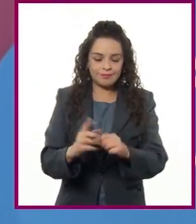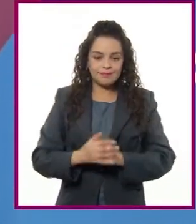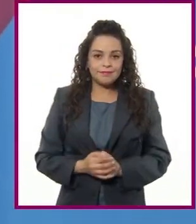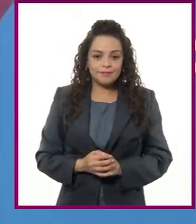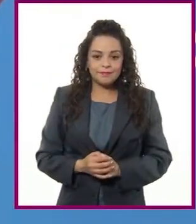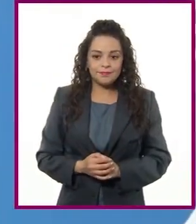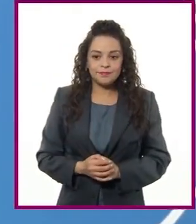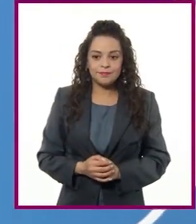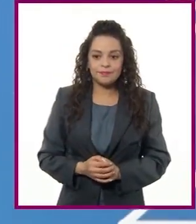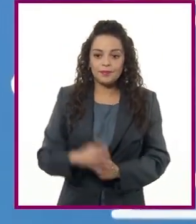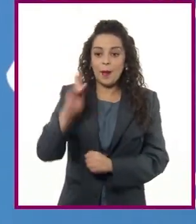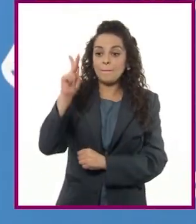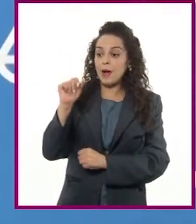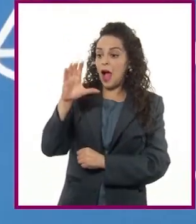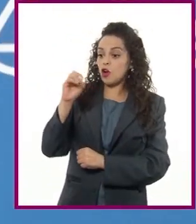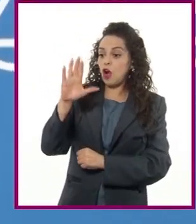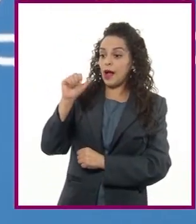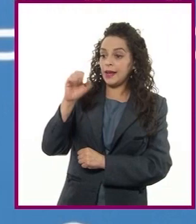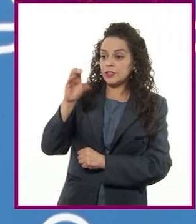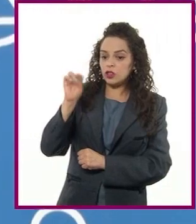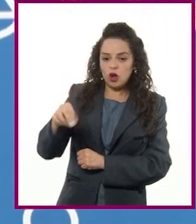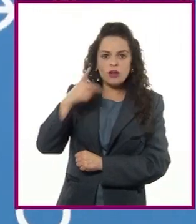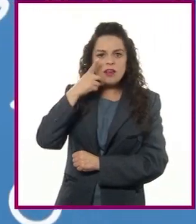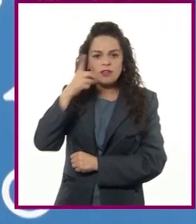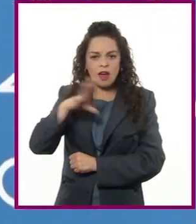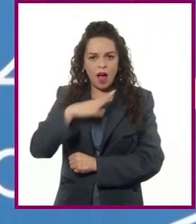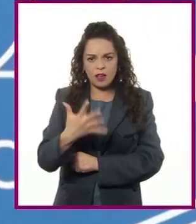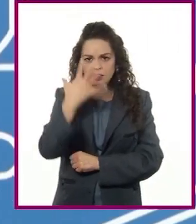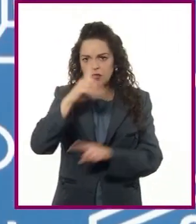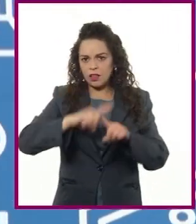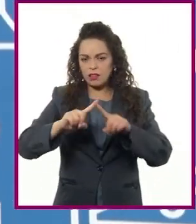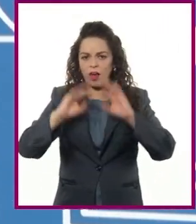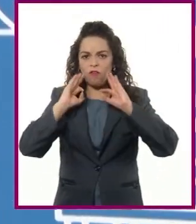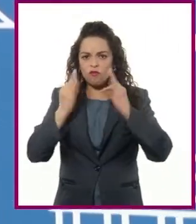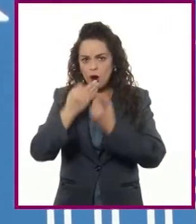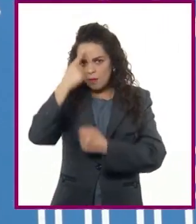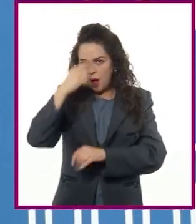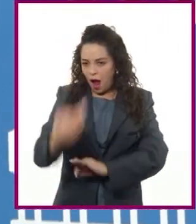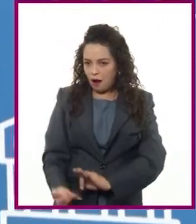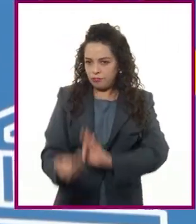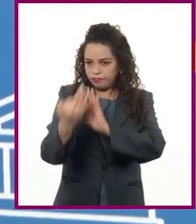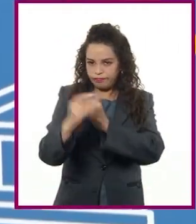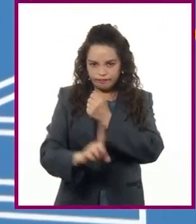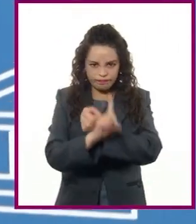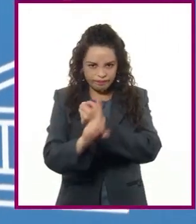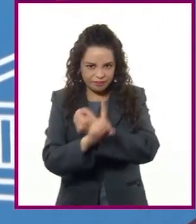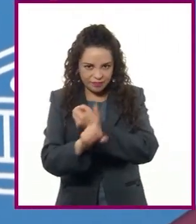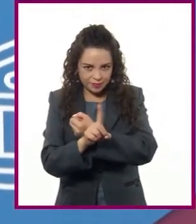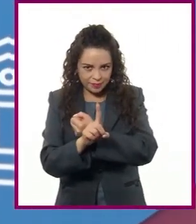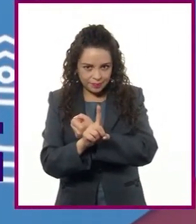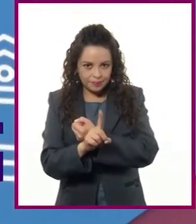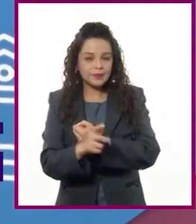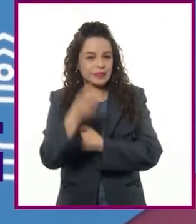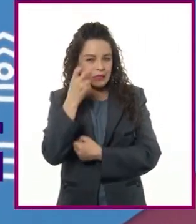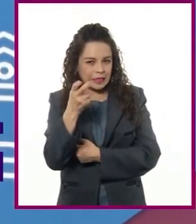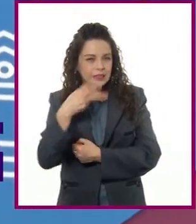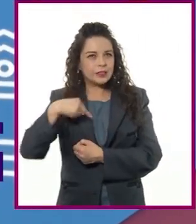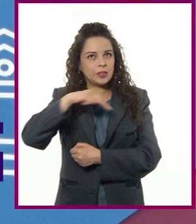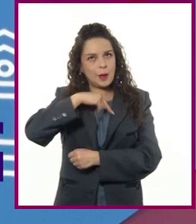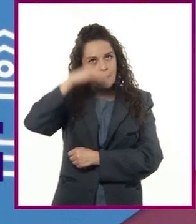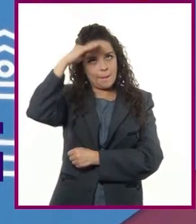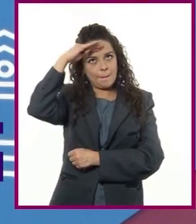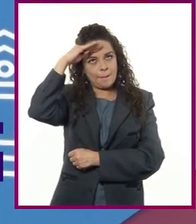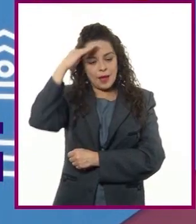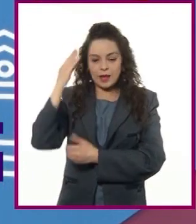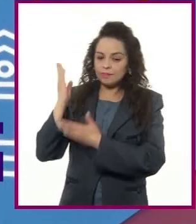autor Paco Cascón, existen 5 formas de enfrentar un conflicto que nos llevan a preguntarnos qué